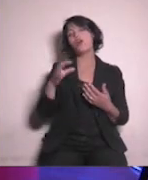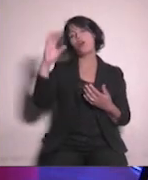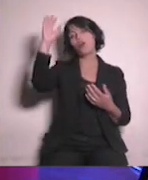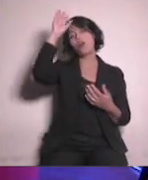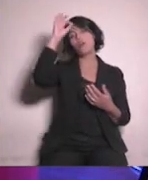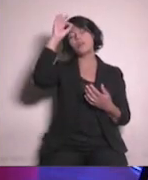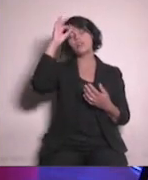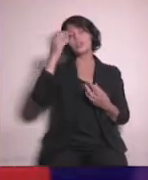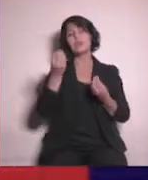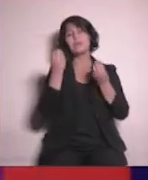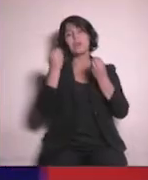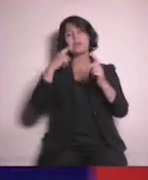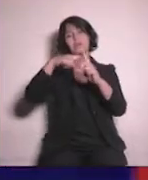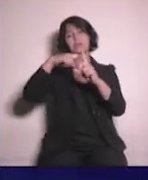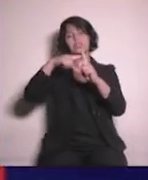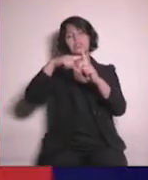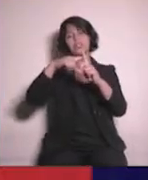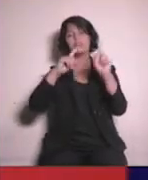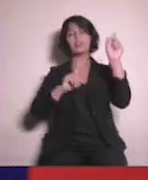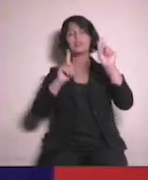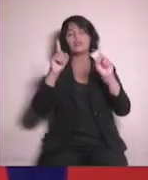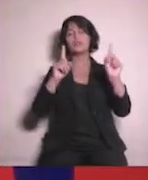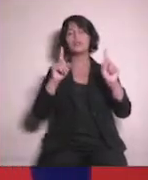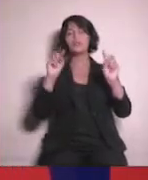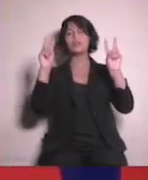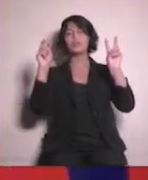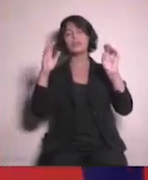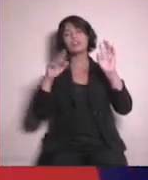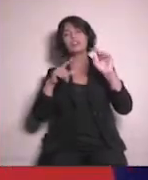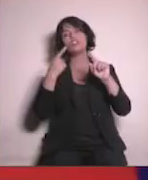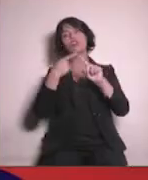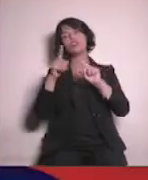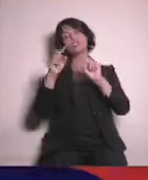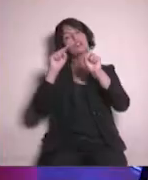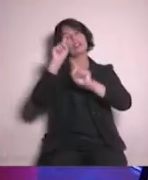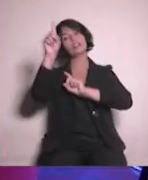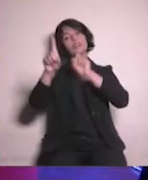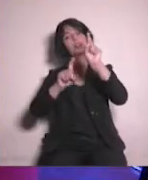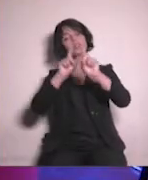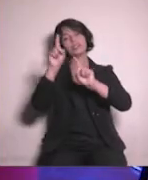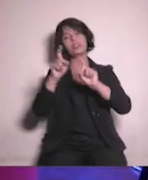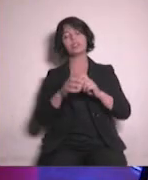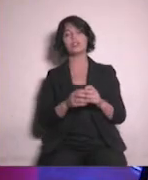opiniones favorables respecto a ciertos puntos y opiniones muy críticas respecto de otros.